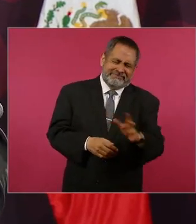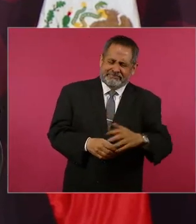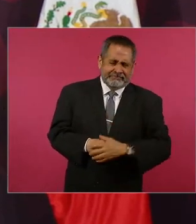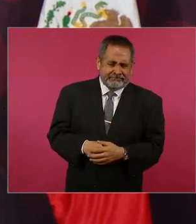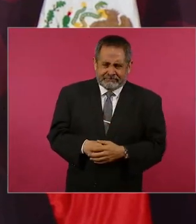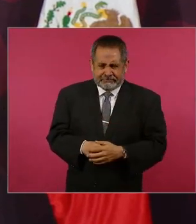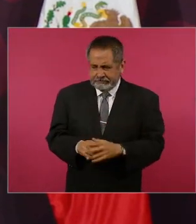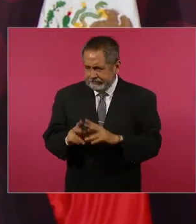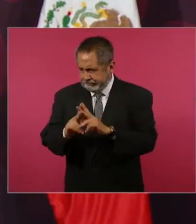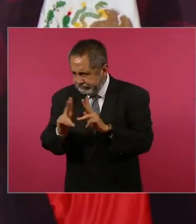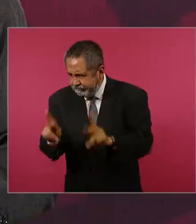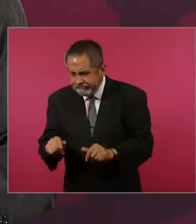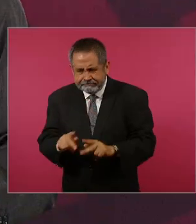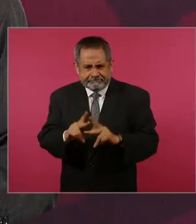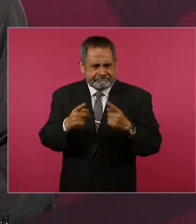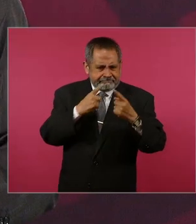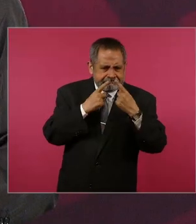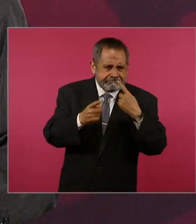Vamos a buscar